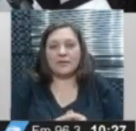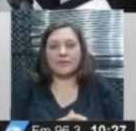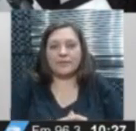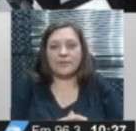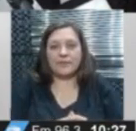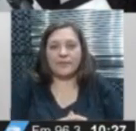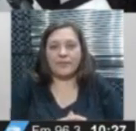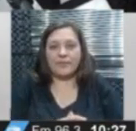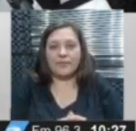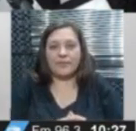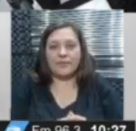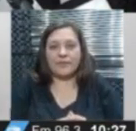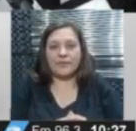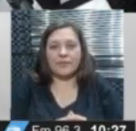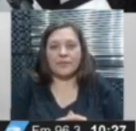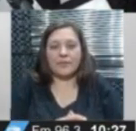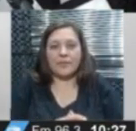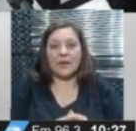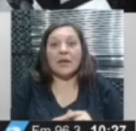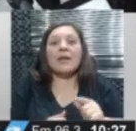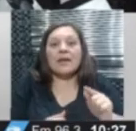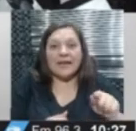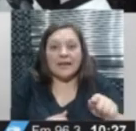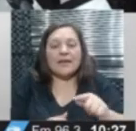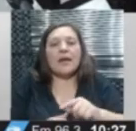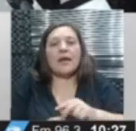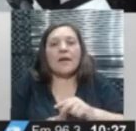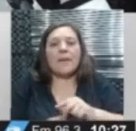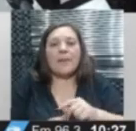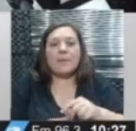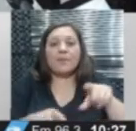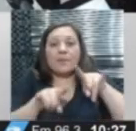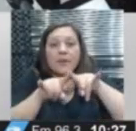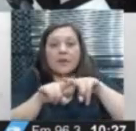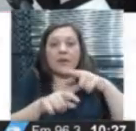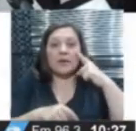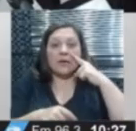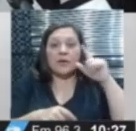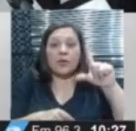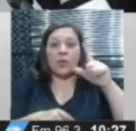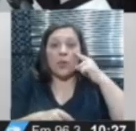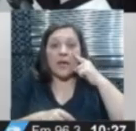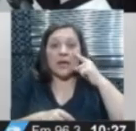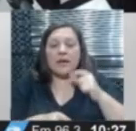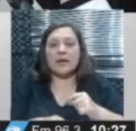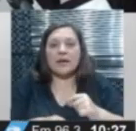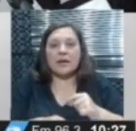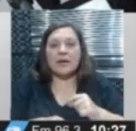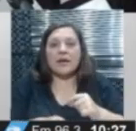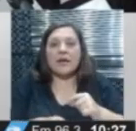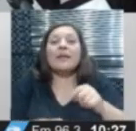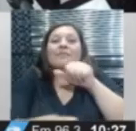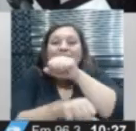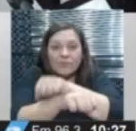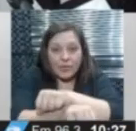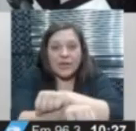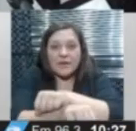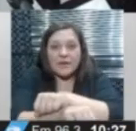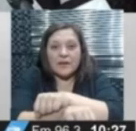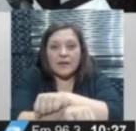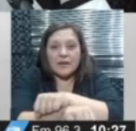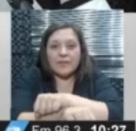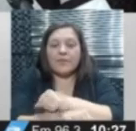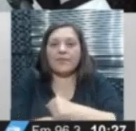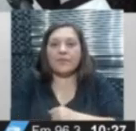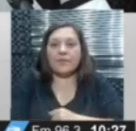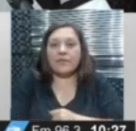Winnie mandel estuvo presa pero fue torturada eh por por su condición de ser mujer seguramente Y es que